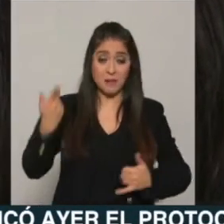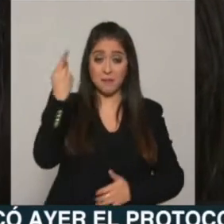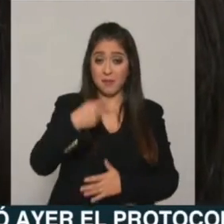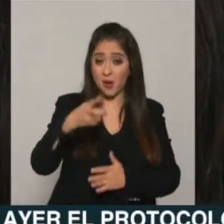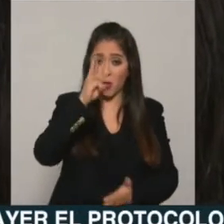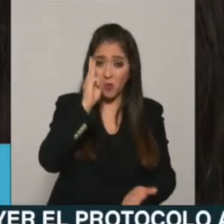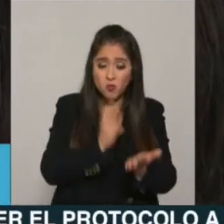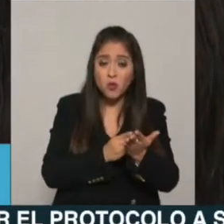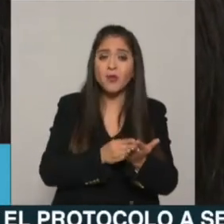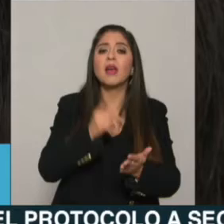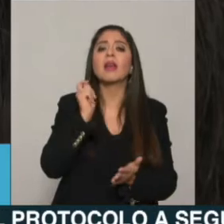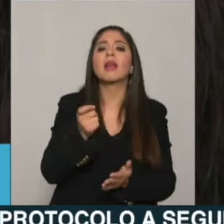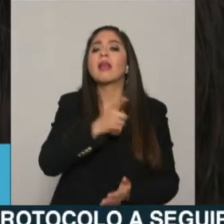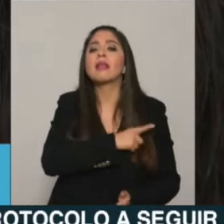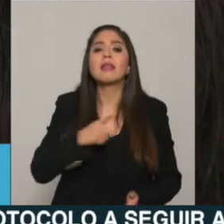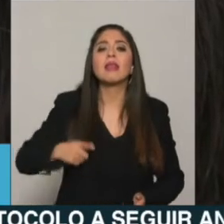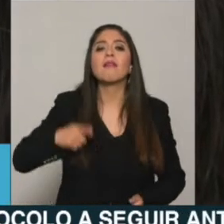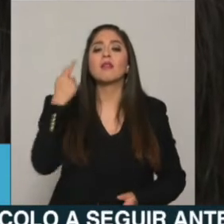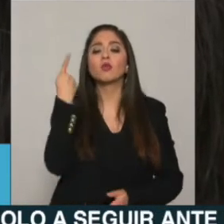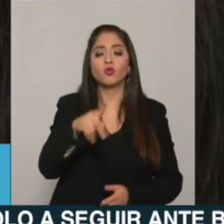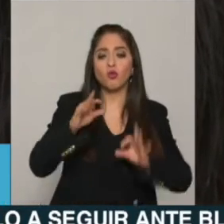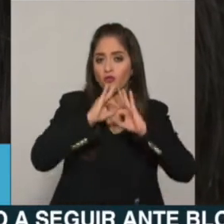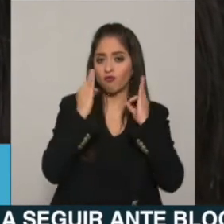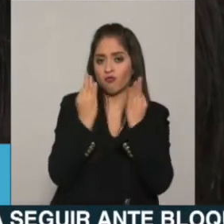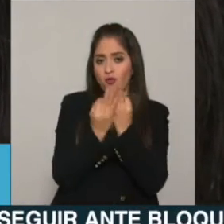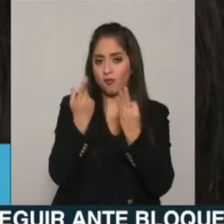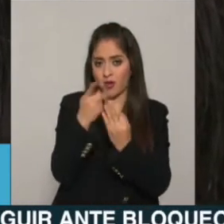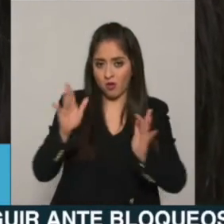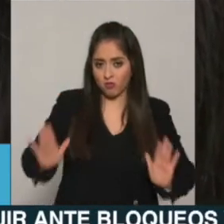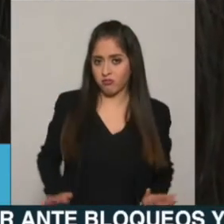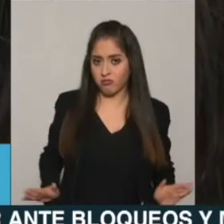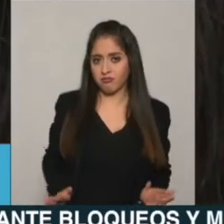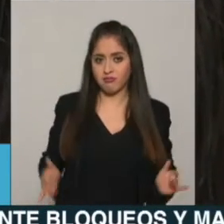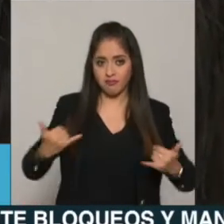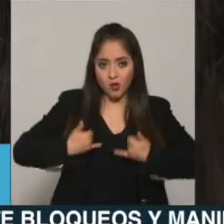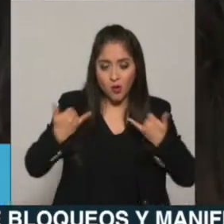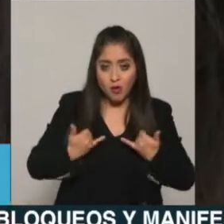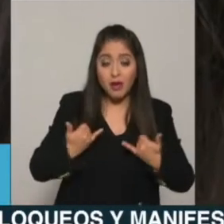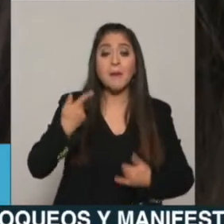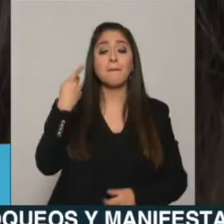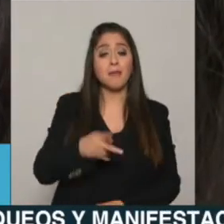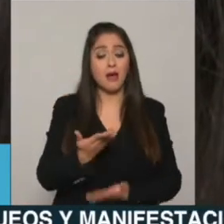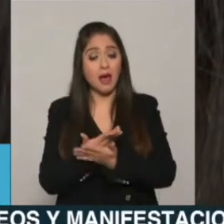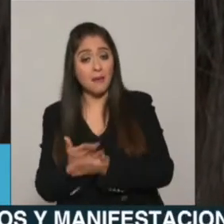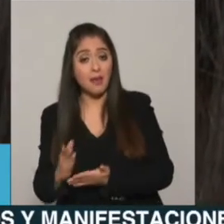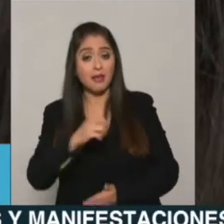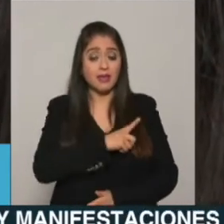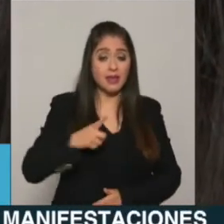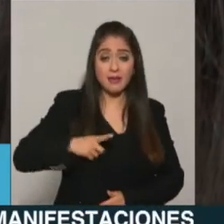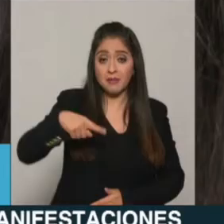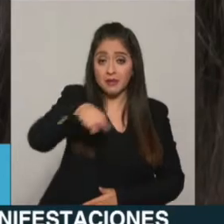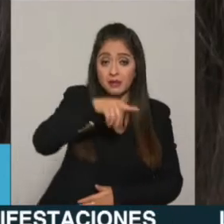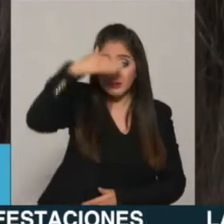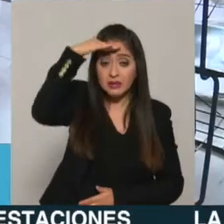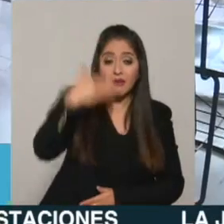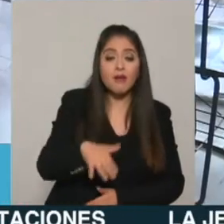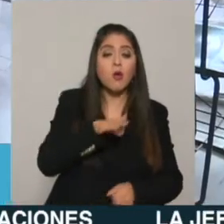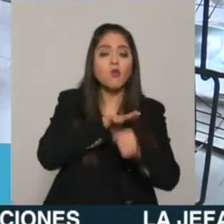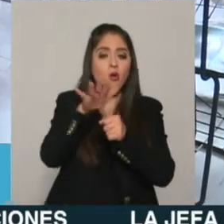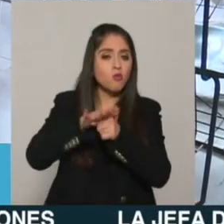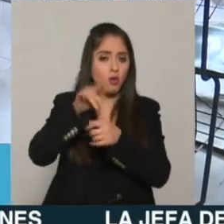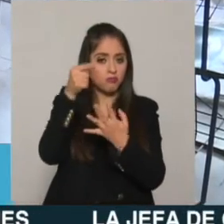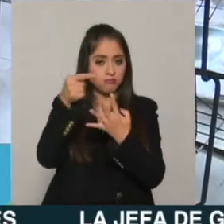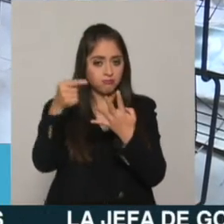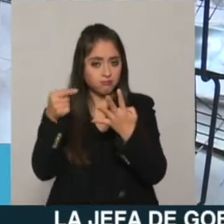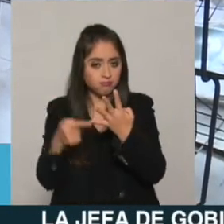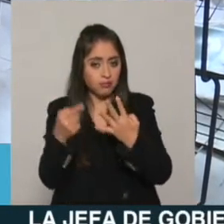tienen que ser en función del comportamiento juvenil, sí, pero tenemos que ver todas aquellas necesidades que ha tenido y que